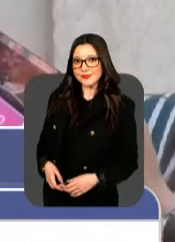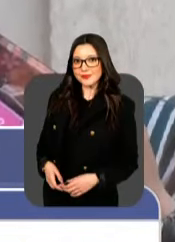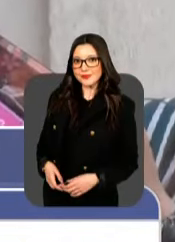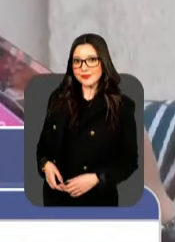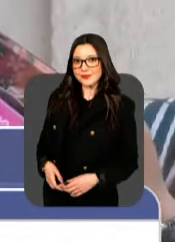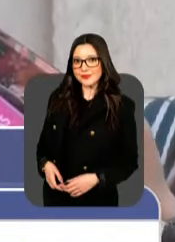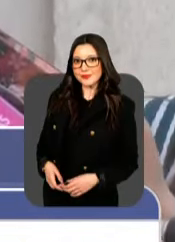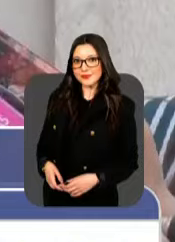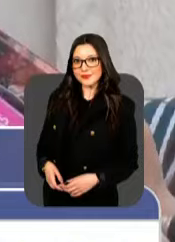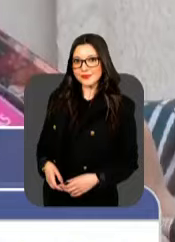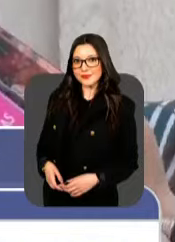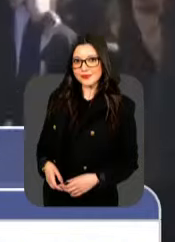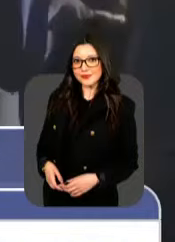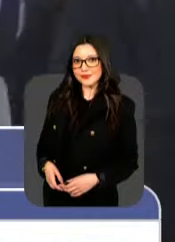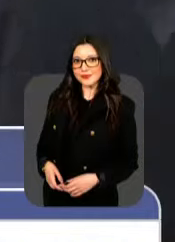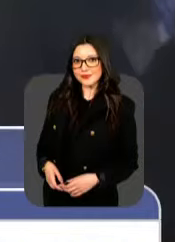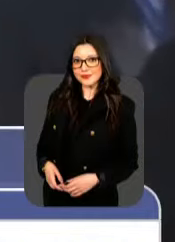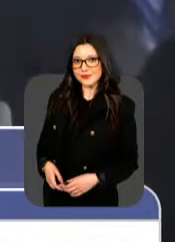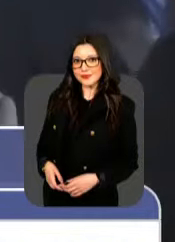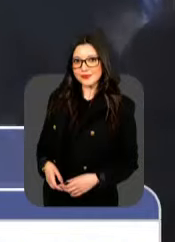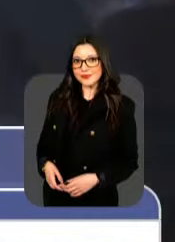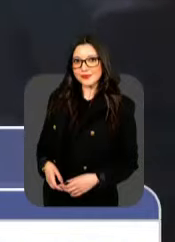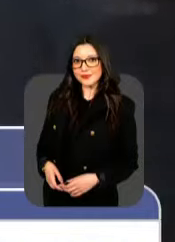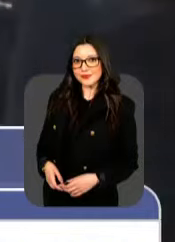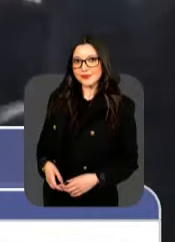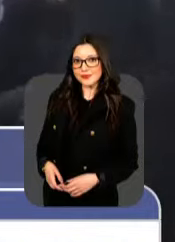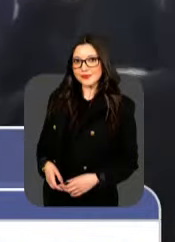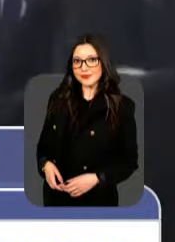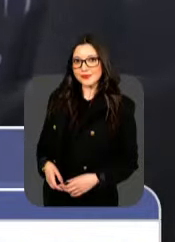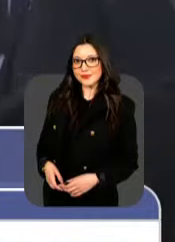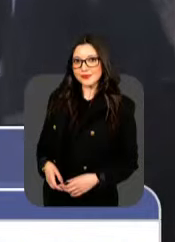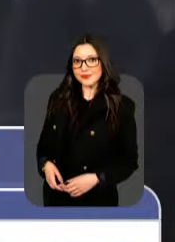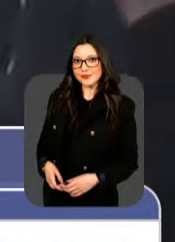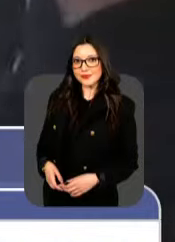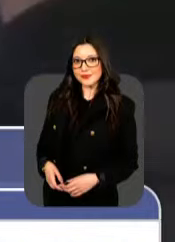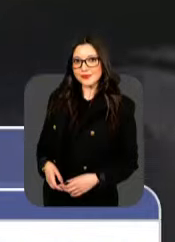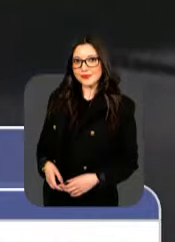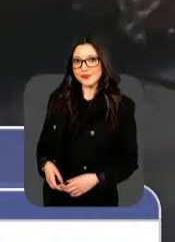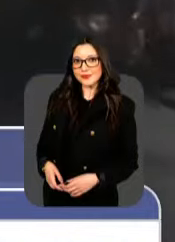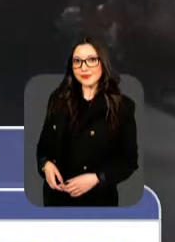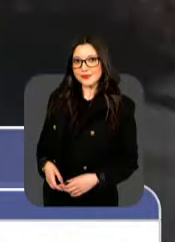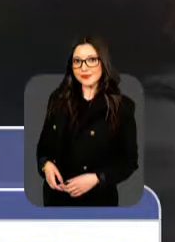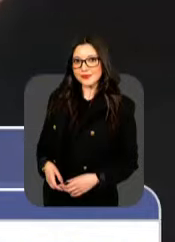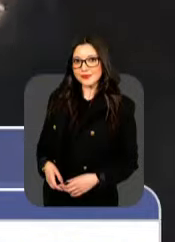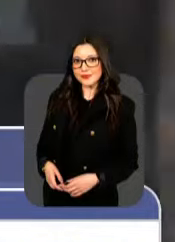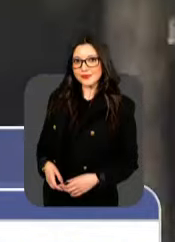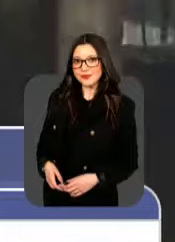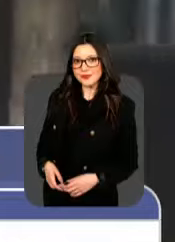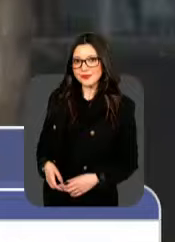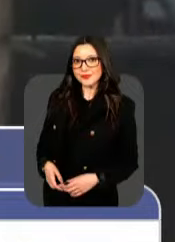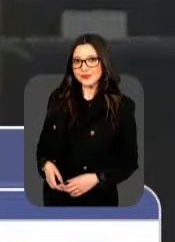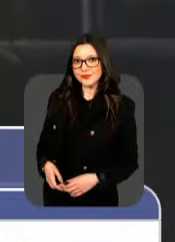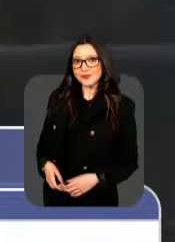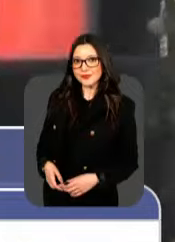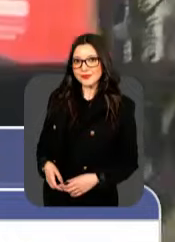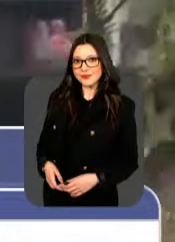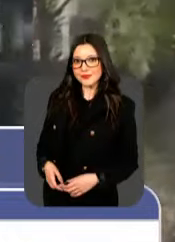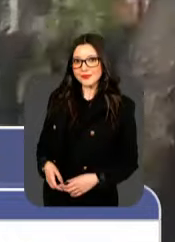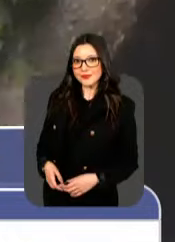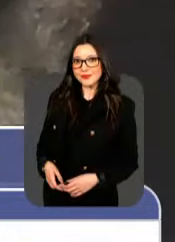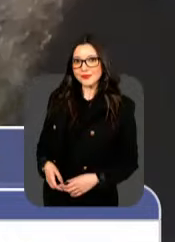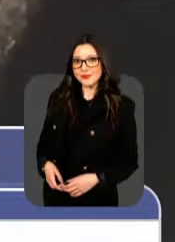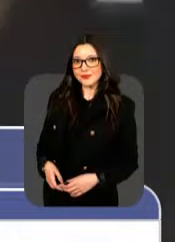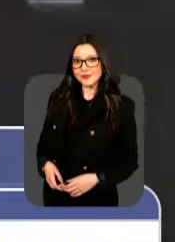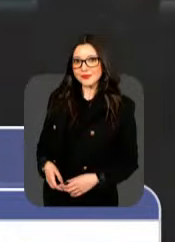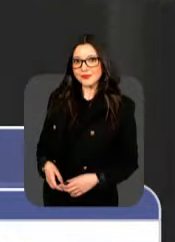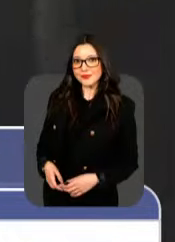este impasse entre el presidente y su jefa de prensa. Ella dice que el presidente pidió excusas a su jefa de